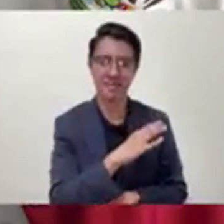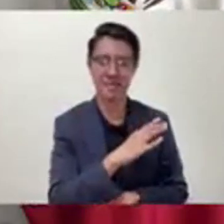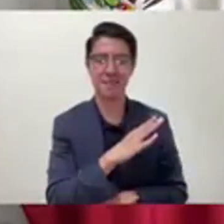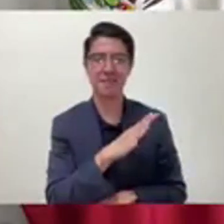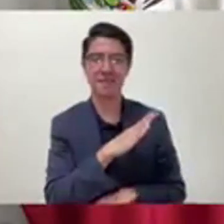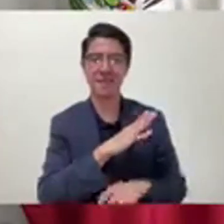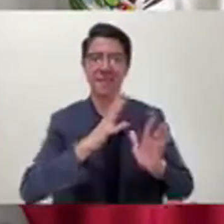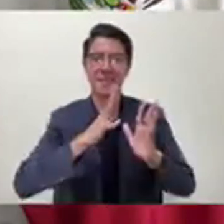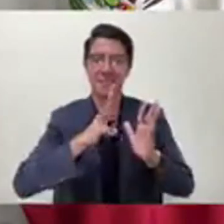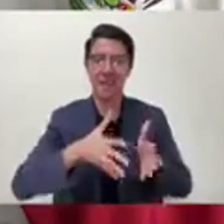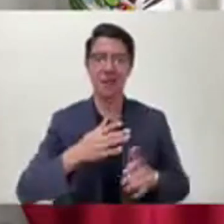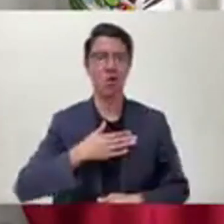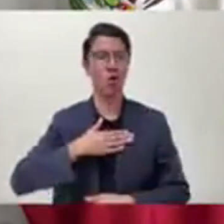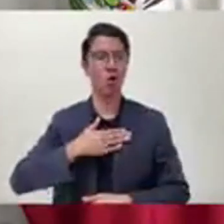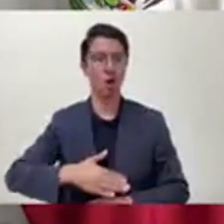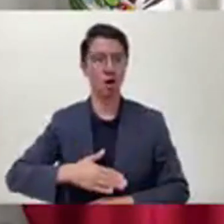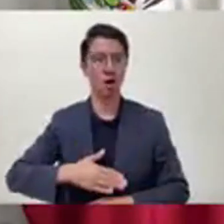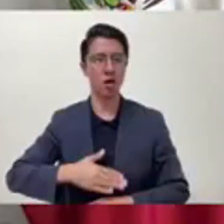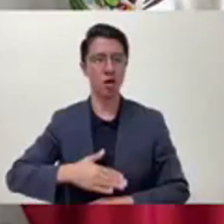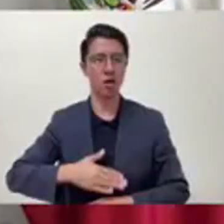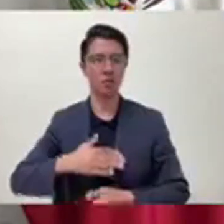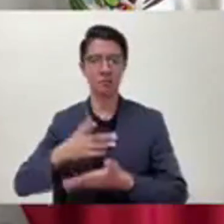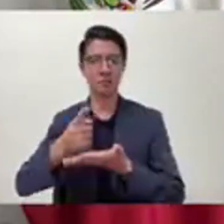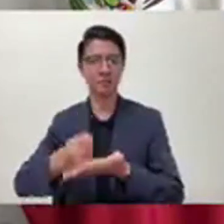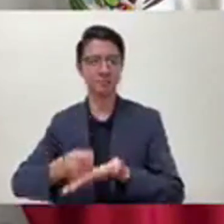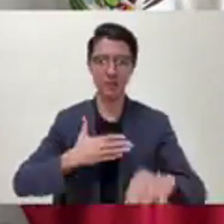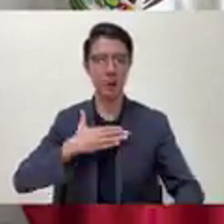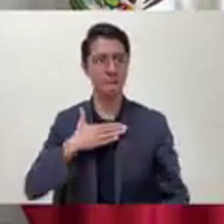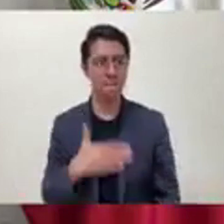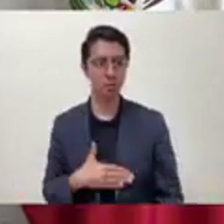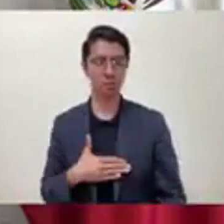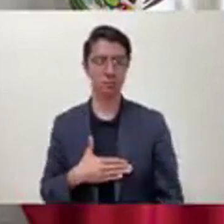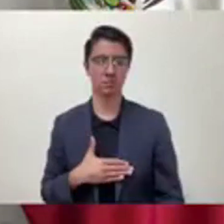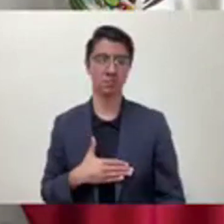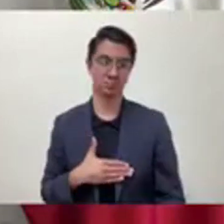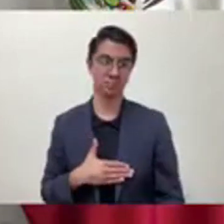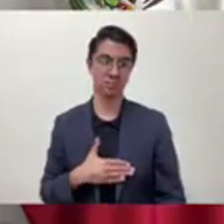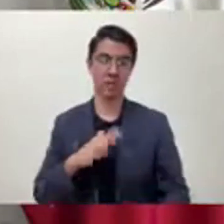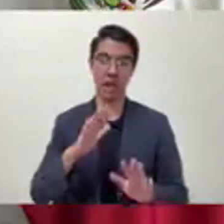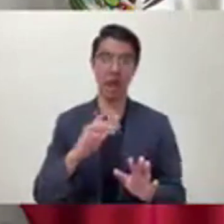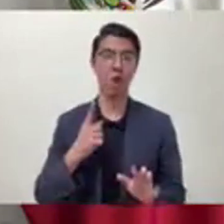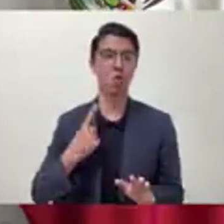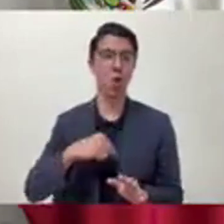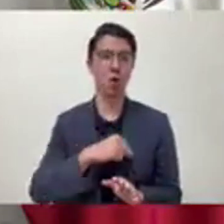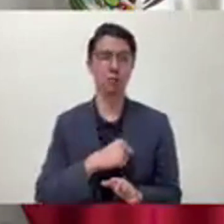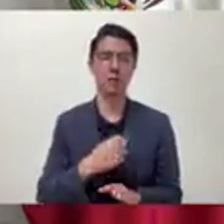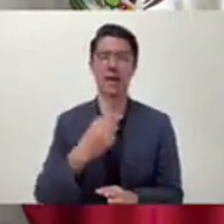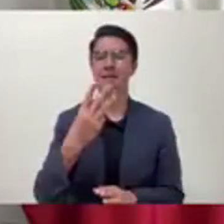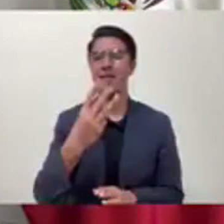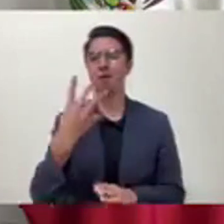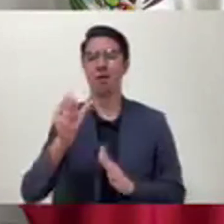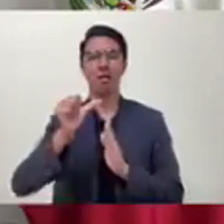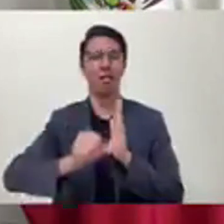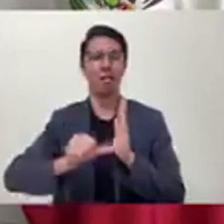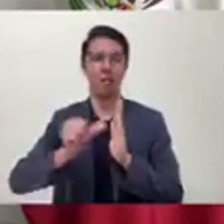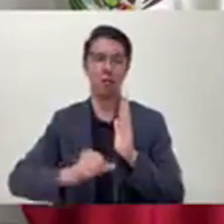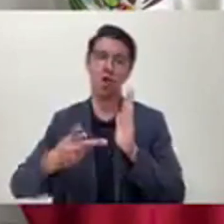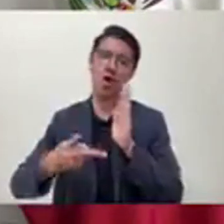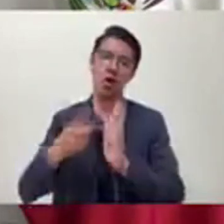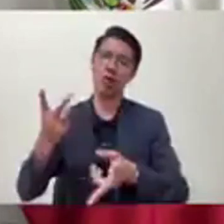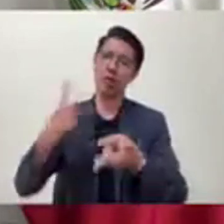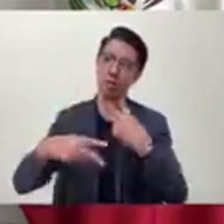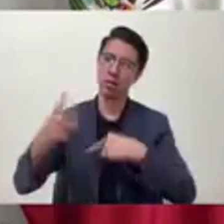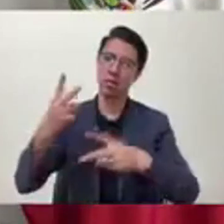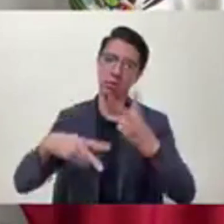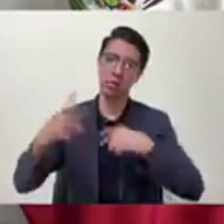terapéutica nosotros no lo queremos no los queremos tener cada 3 cu meses en ese sentido de hecho algo muy importante es